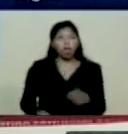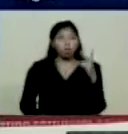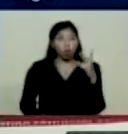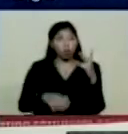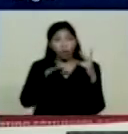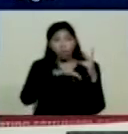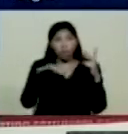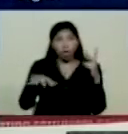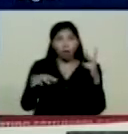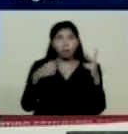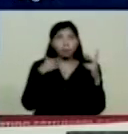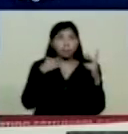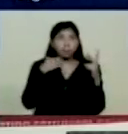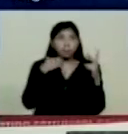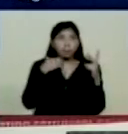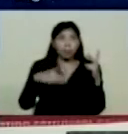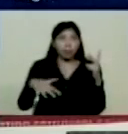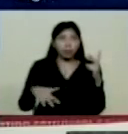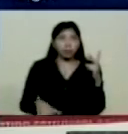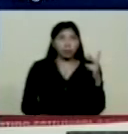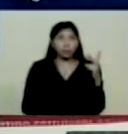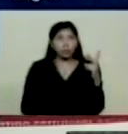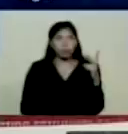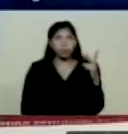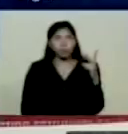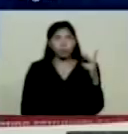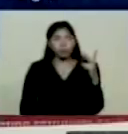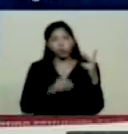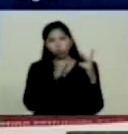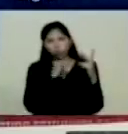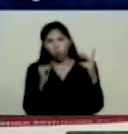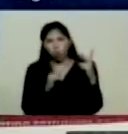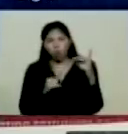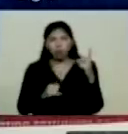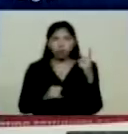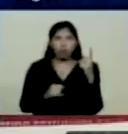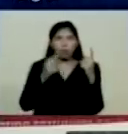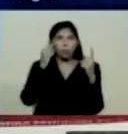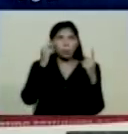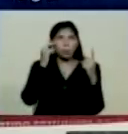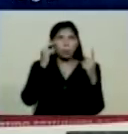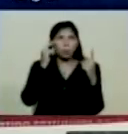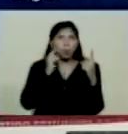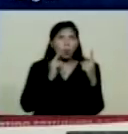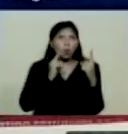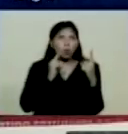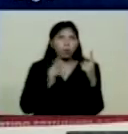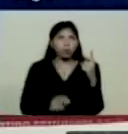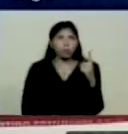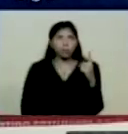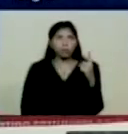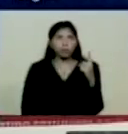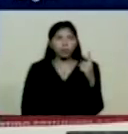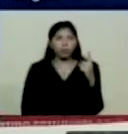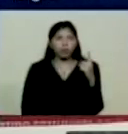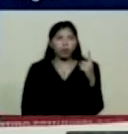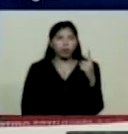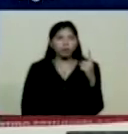perdimos, Zulia y Bolívar, dos de los 5 estados que perdimos, fue la menor